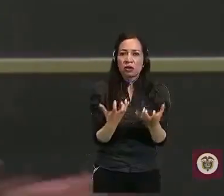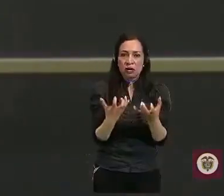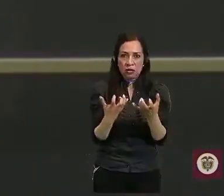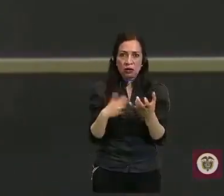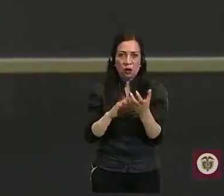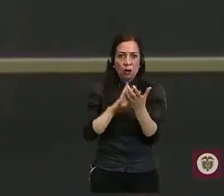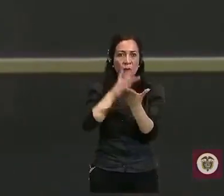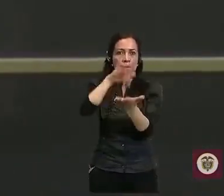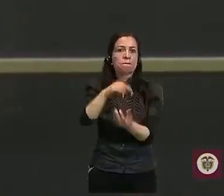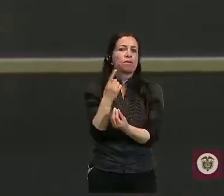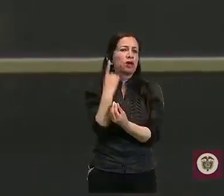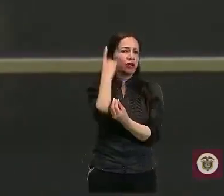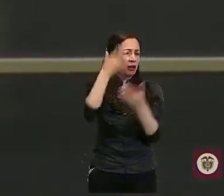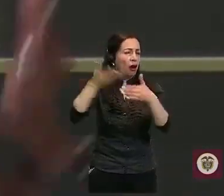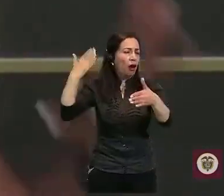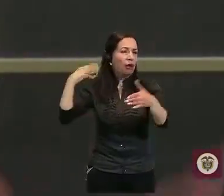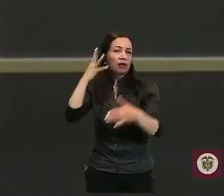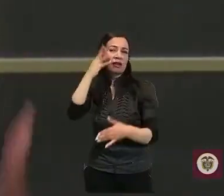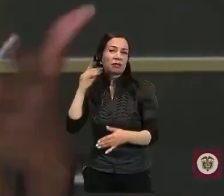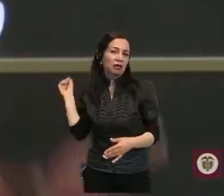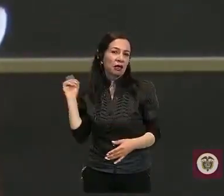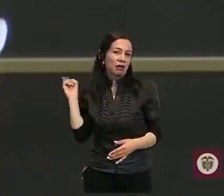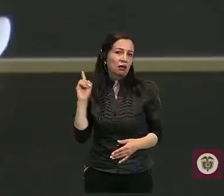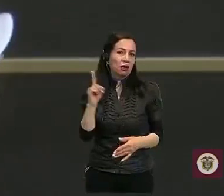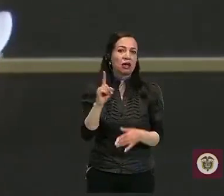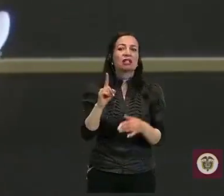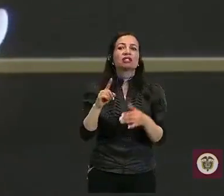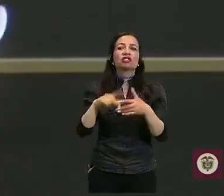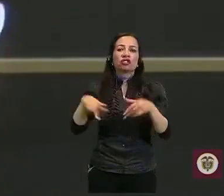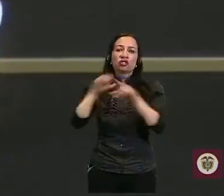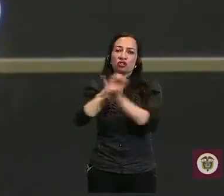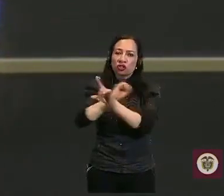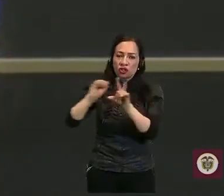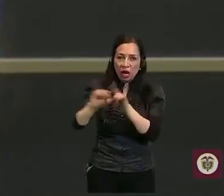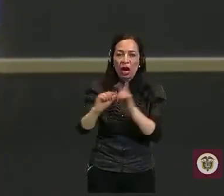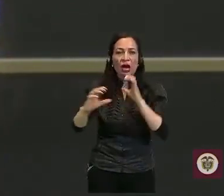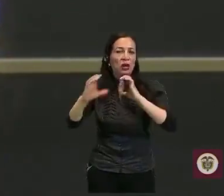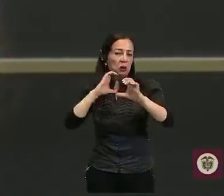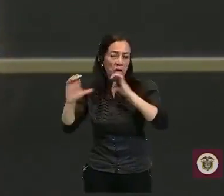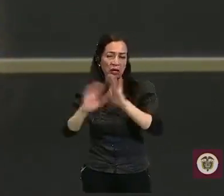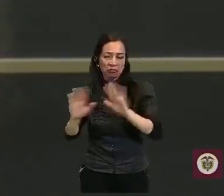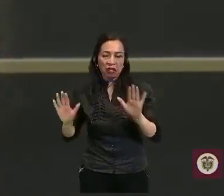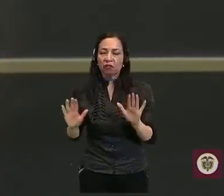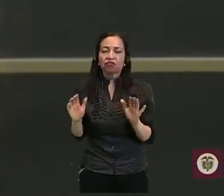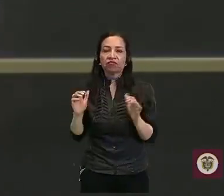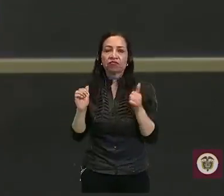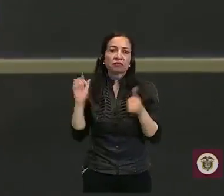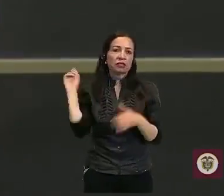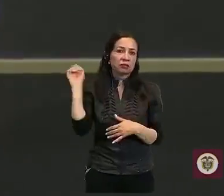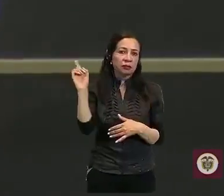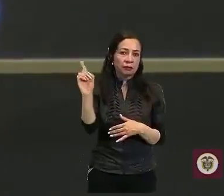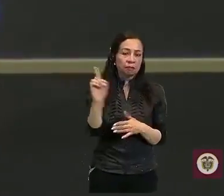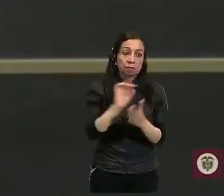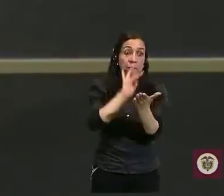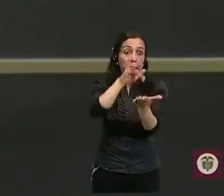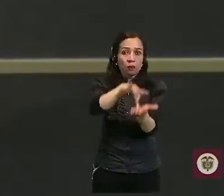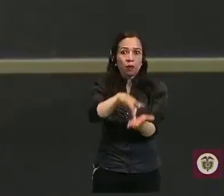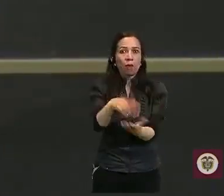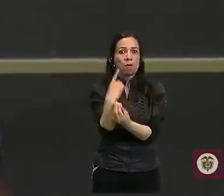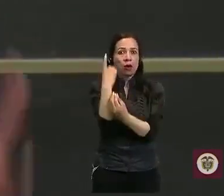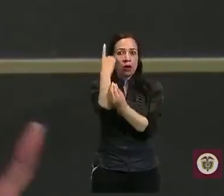una trayectoria en la parte social, comunicacional, y sí